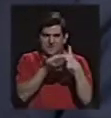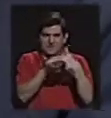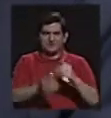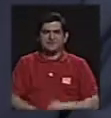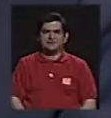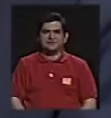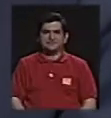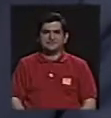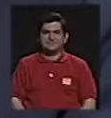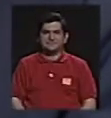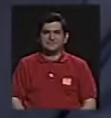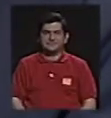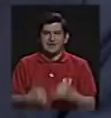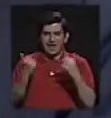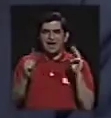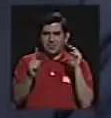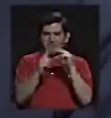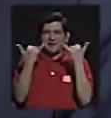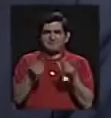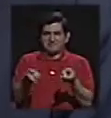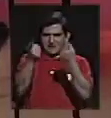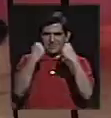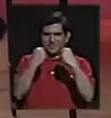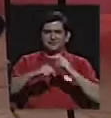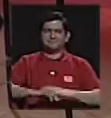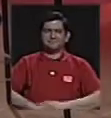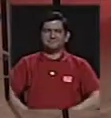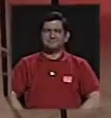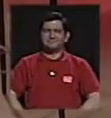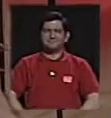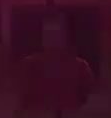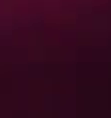bloque, luego de estos mensajes. Ya volvemos.